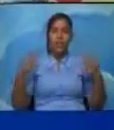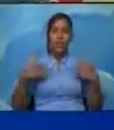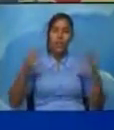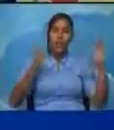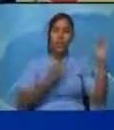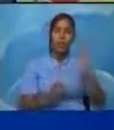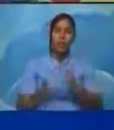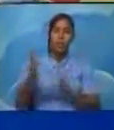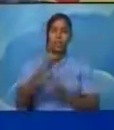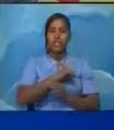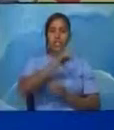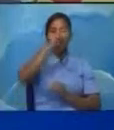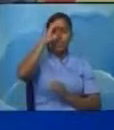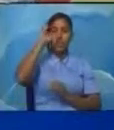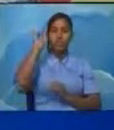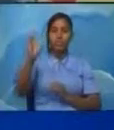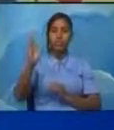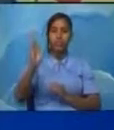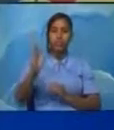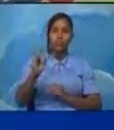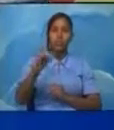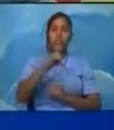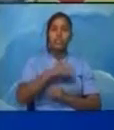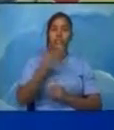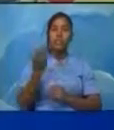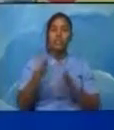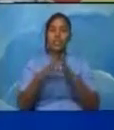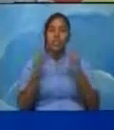la presencia del Señor. Amén. Que